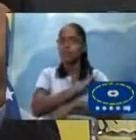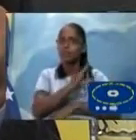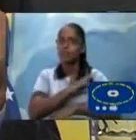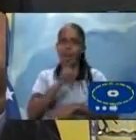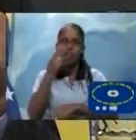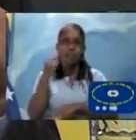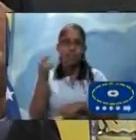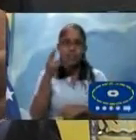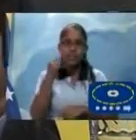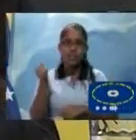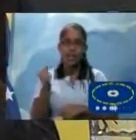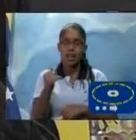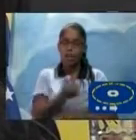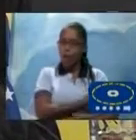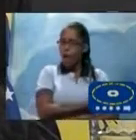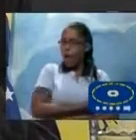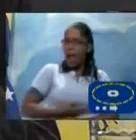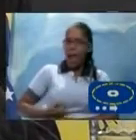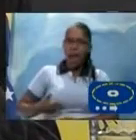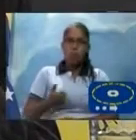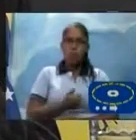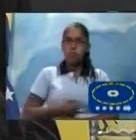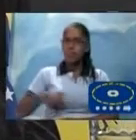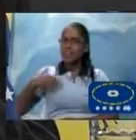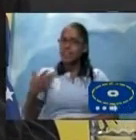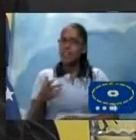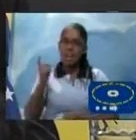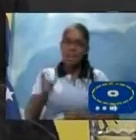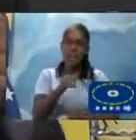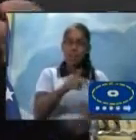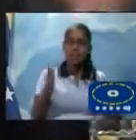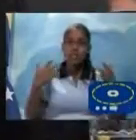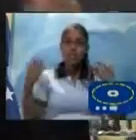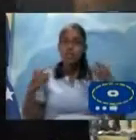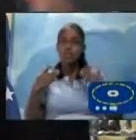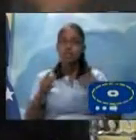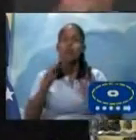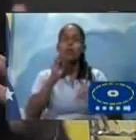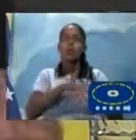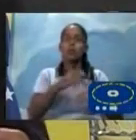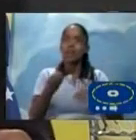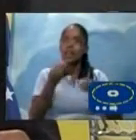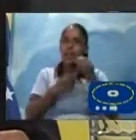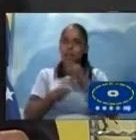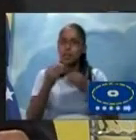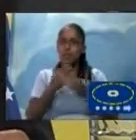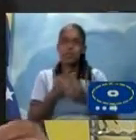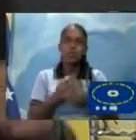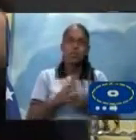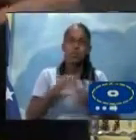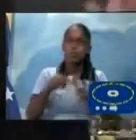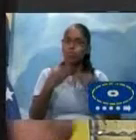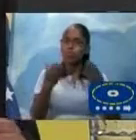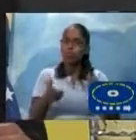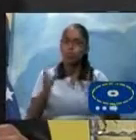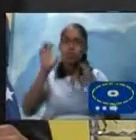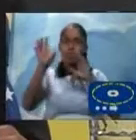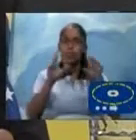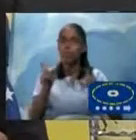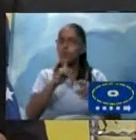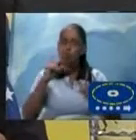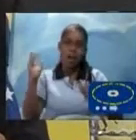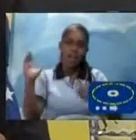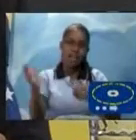Peste, hambre, que la gente desesperada porque el alimento que producen los países no alcanza